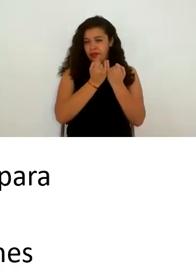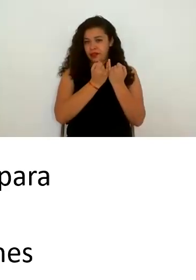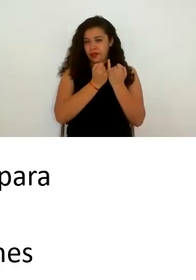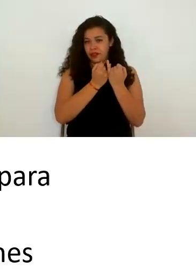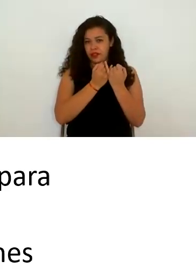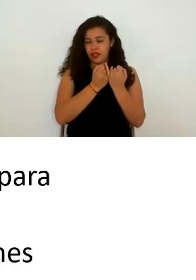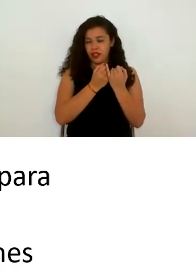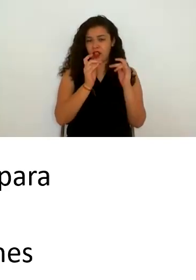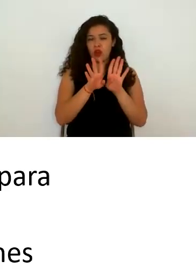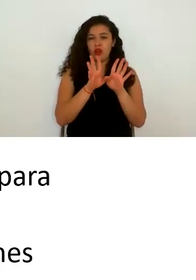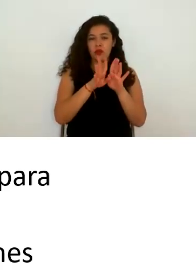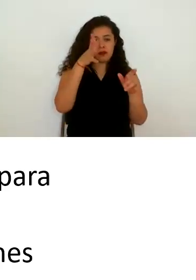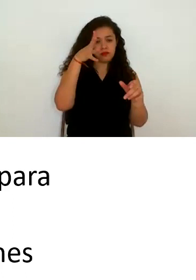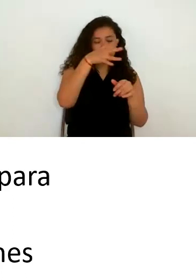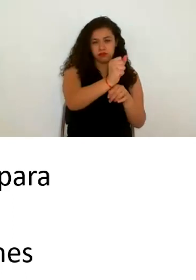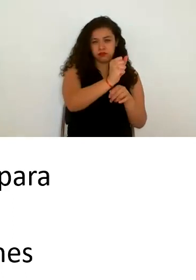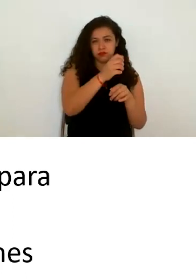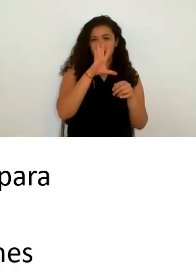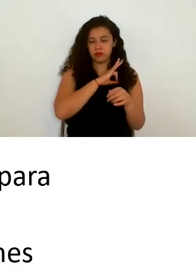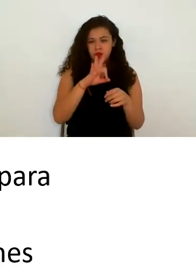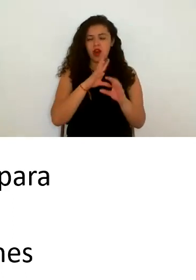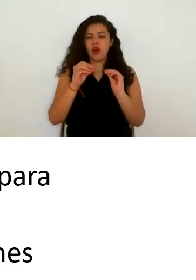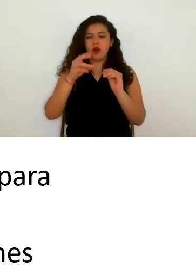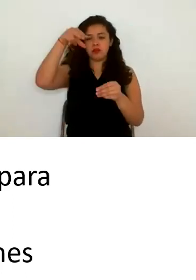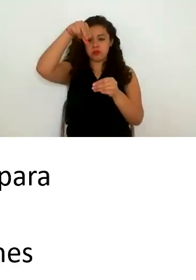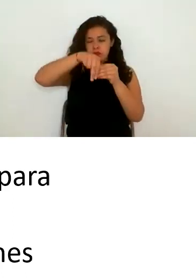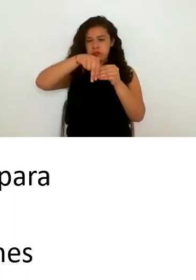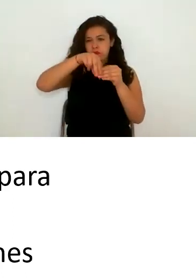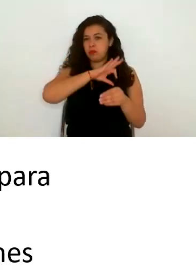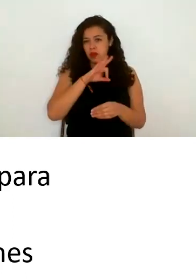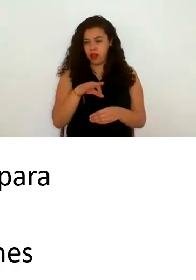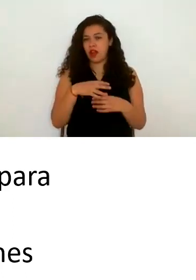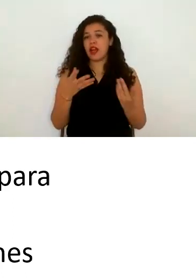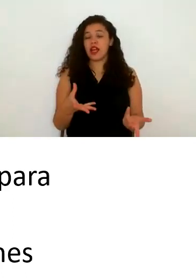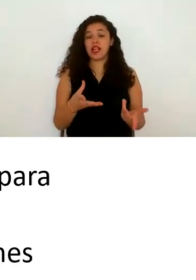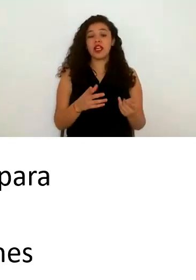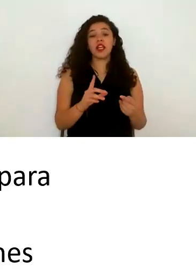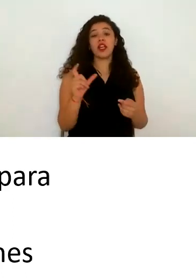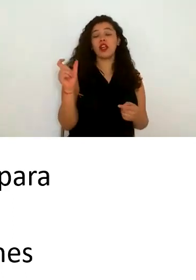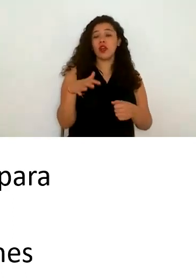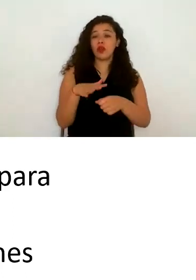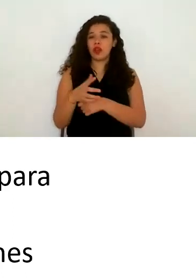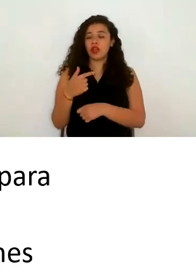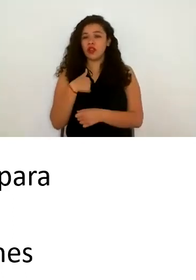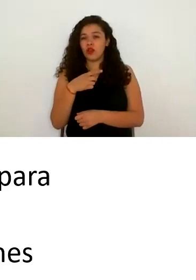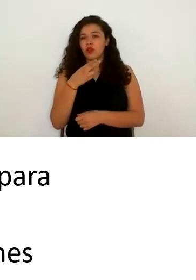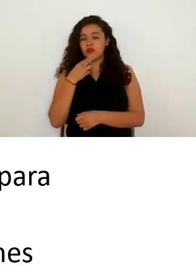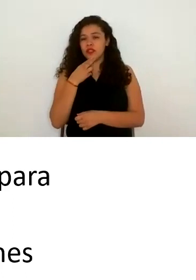engrapar o colocar algún broche metálico, y a cuáles necesitamos